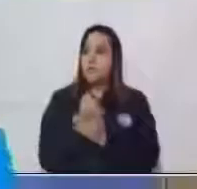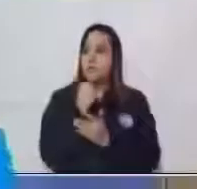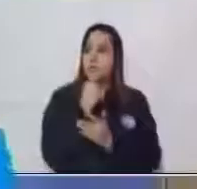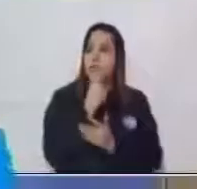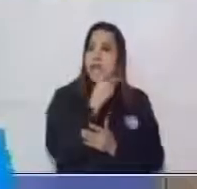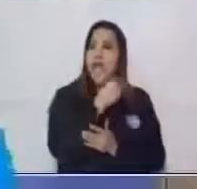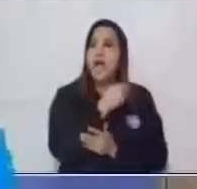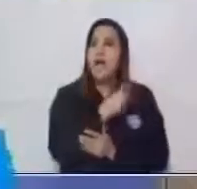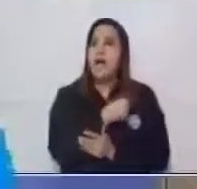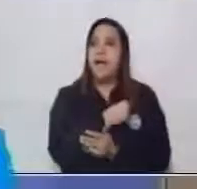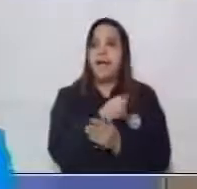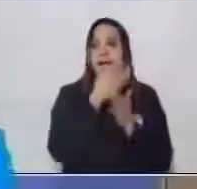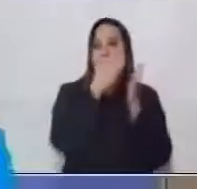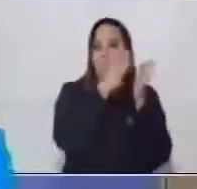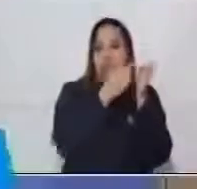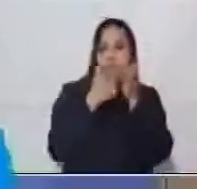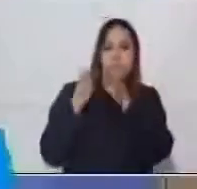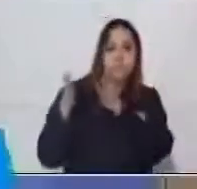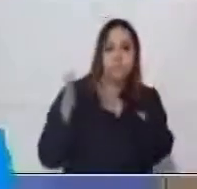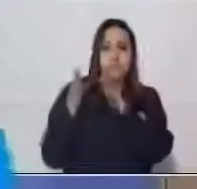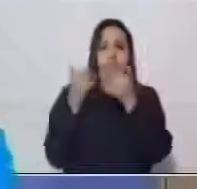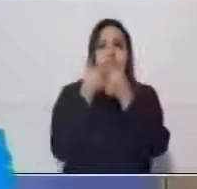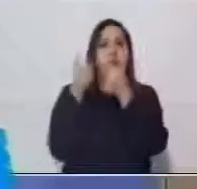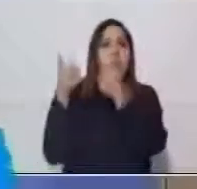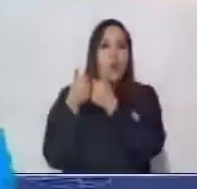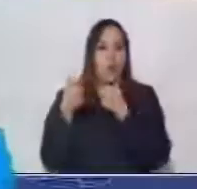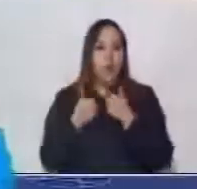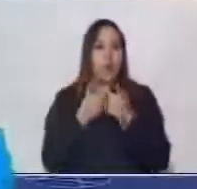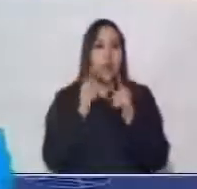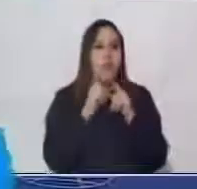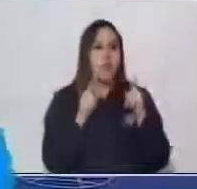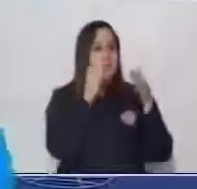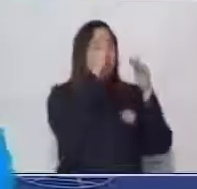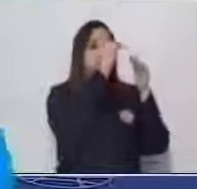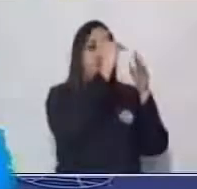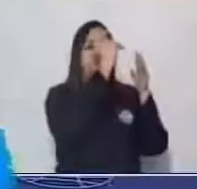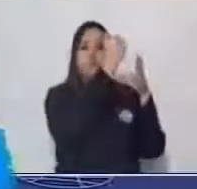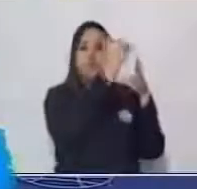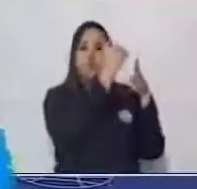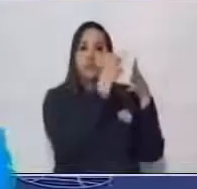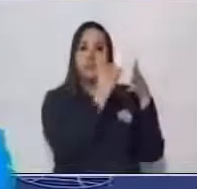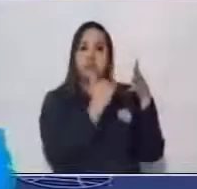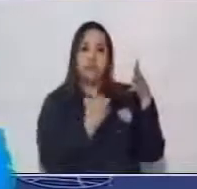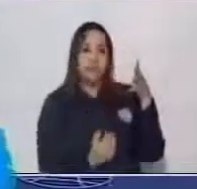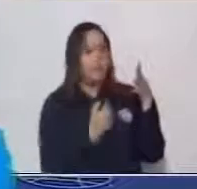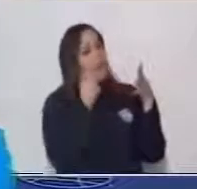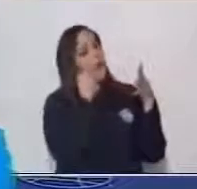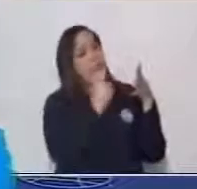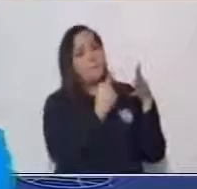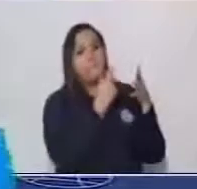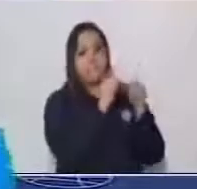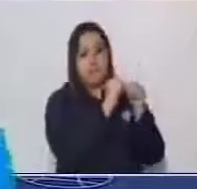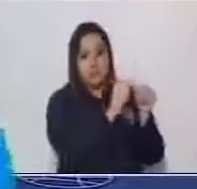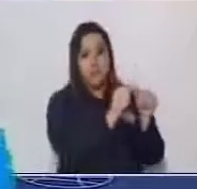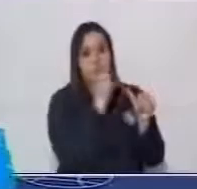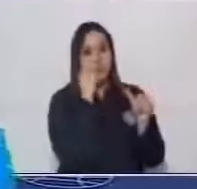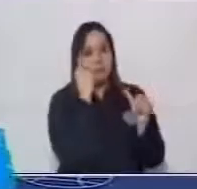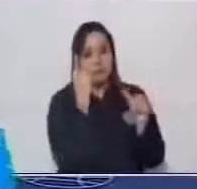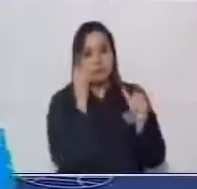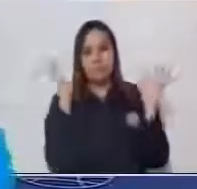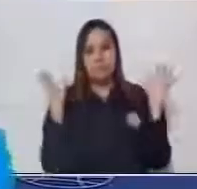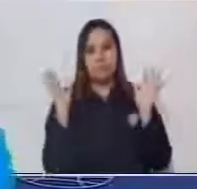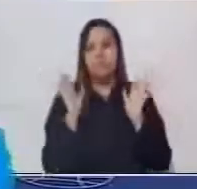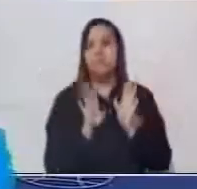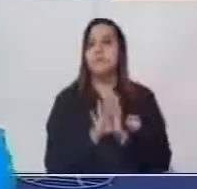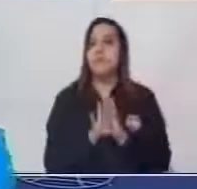queremos redactar o queremos escribir los pasos que nosotros debemos seguir para redactar